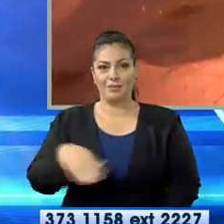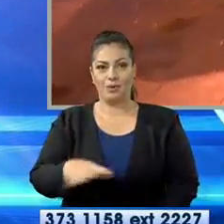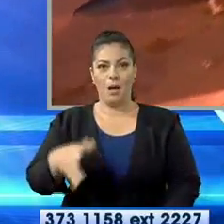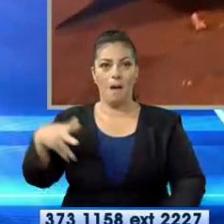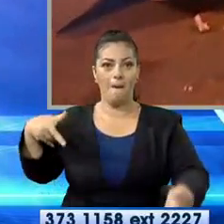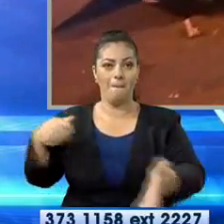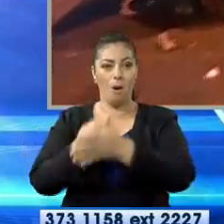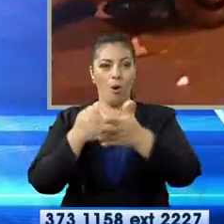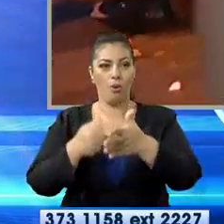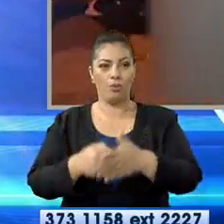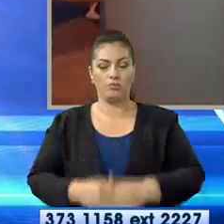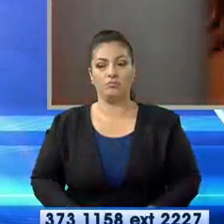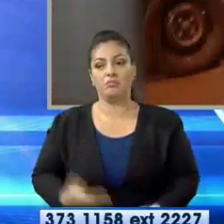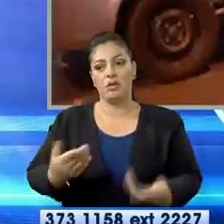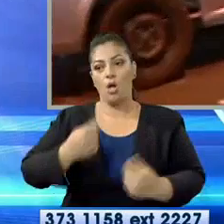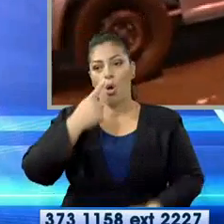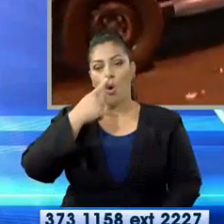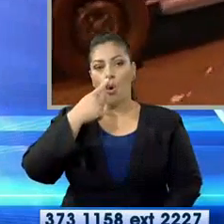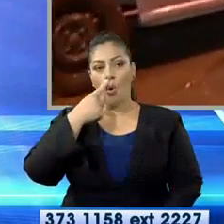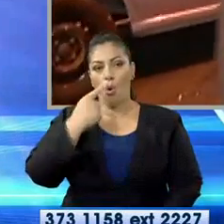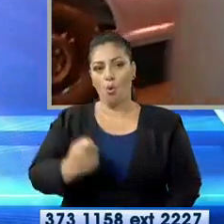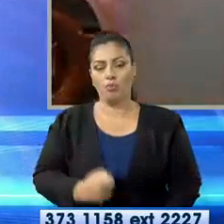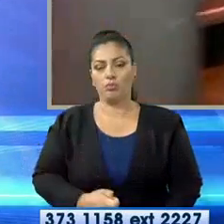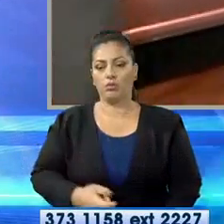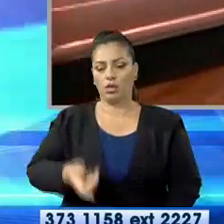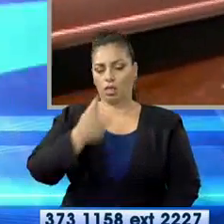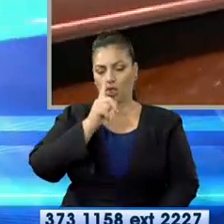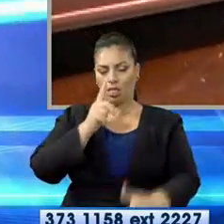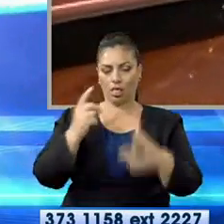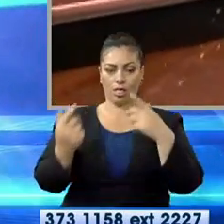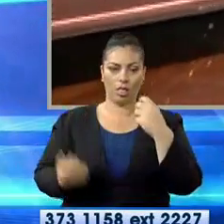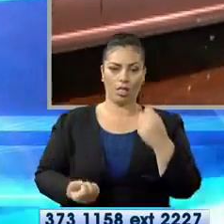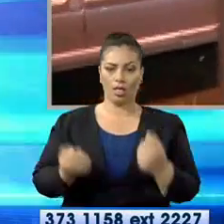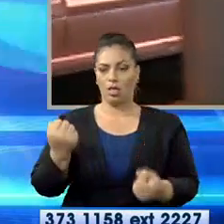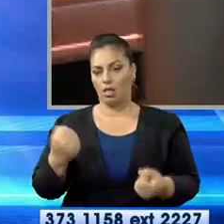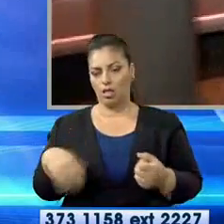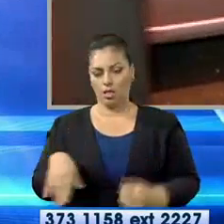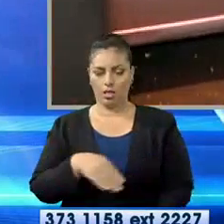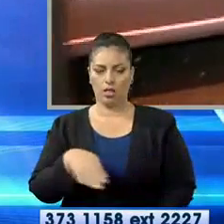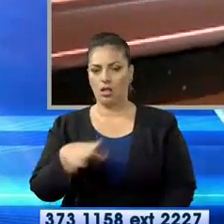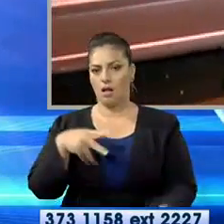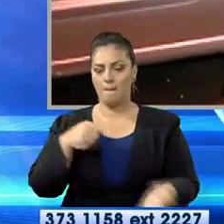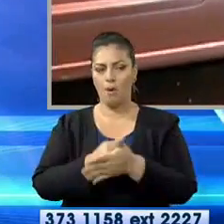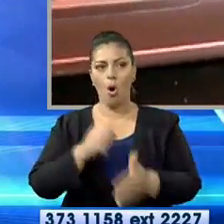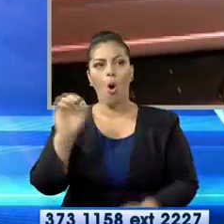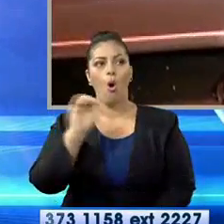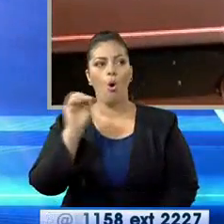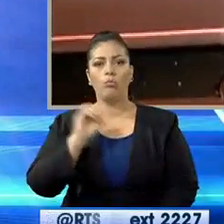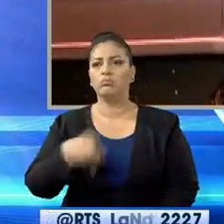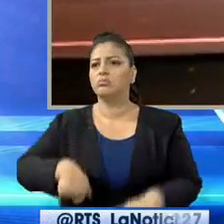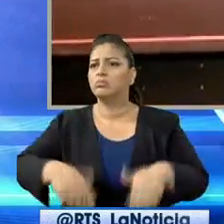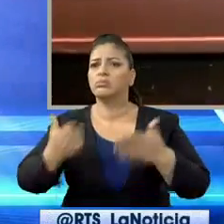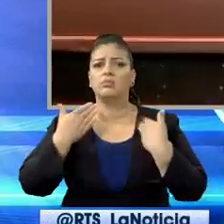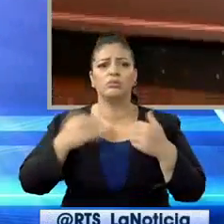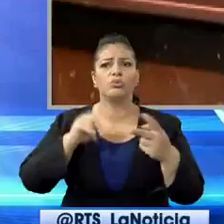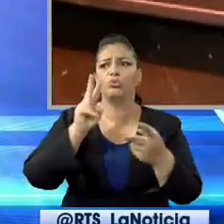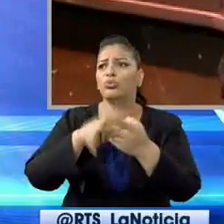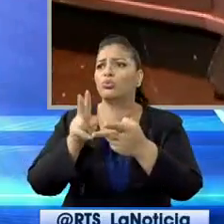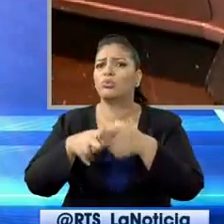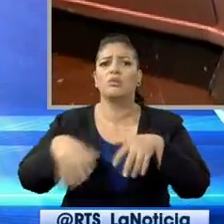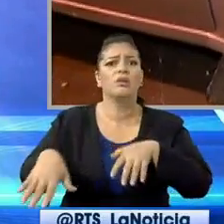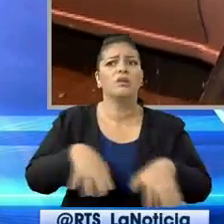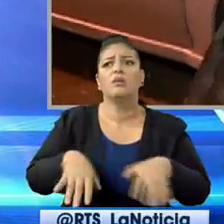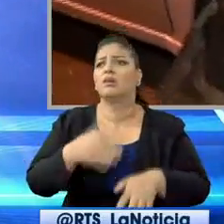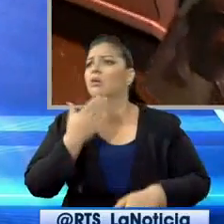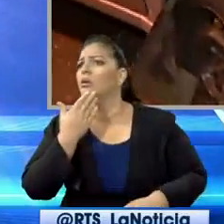señor o no conoce la ciudad o estaba ebrio, como dijeron. ¿Qué le pasó? Como dijeron eso. Esos fueron los comentarios. Oye, el que no sabe